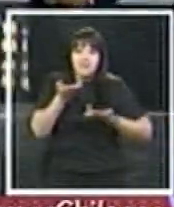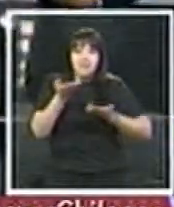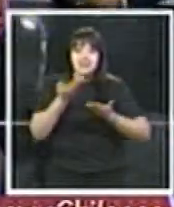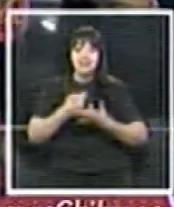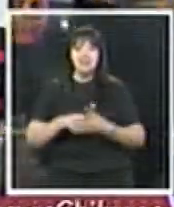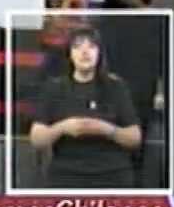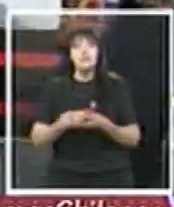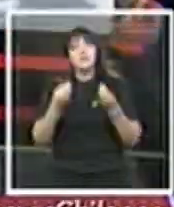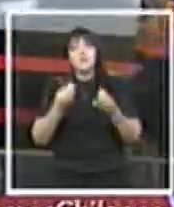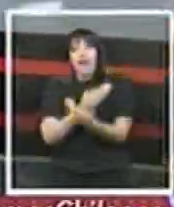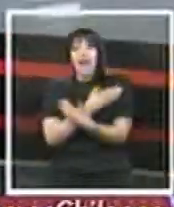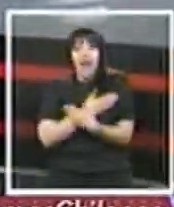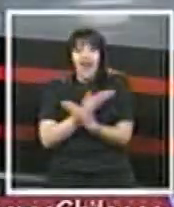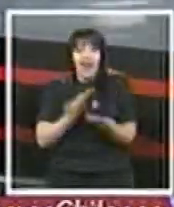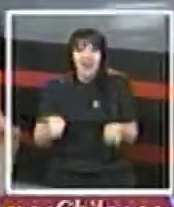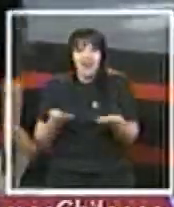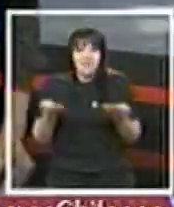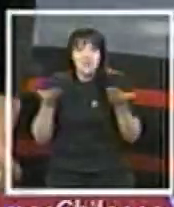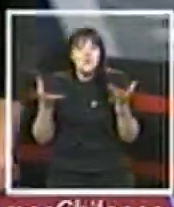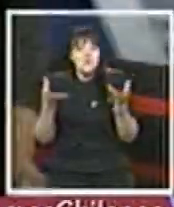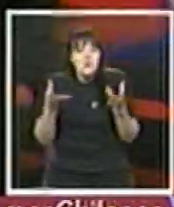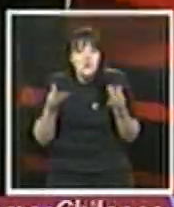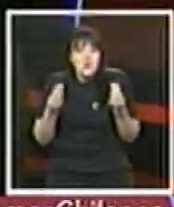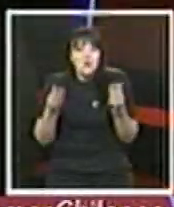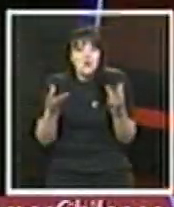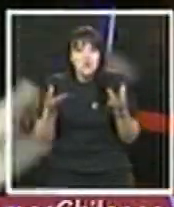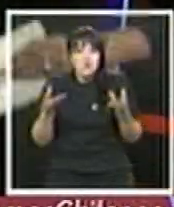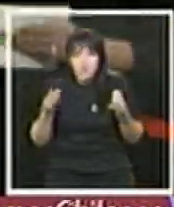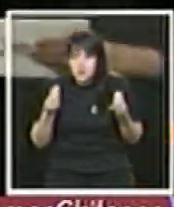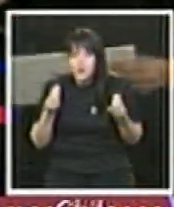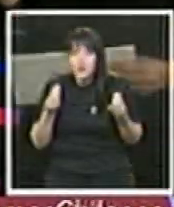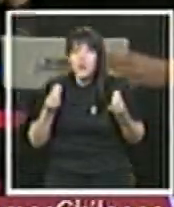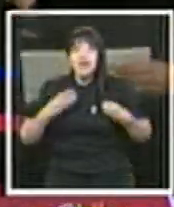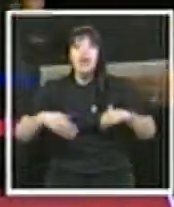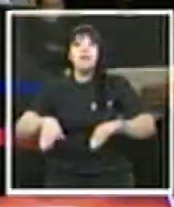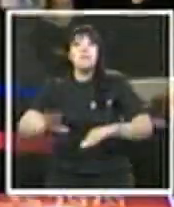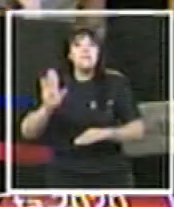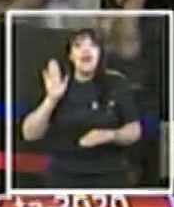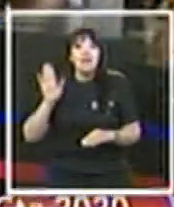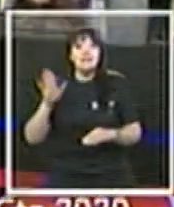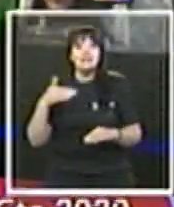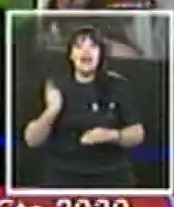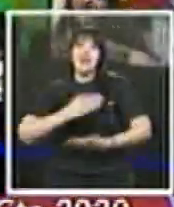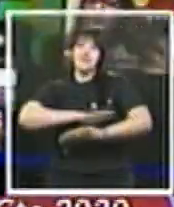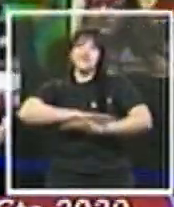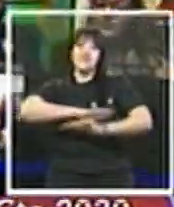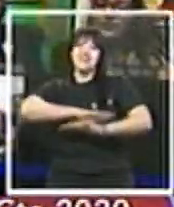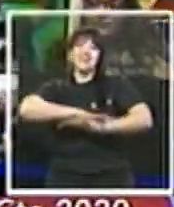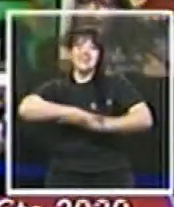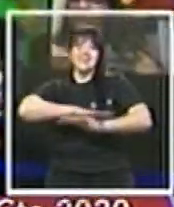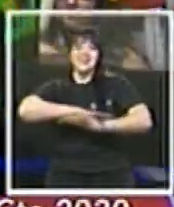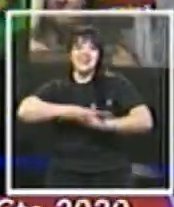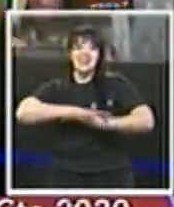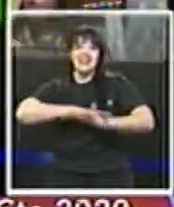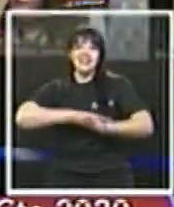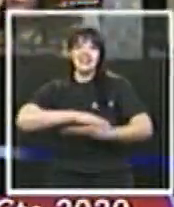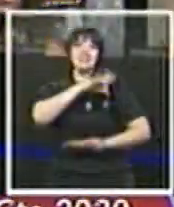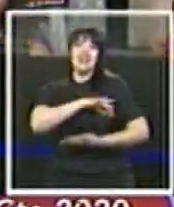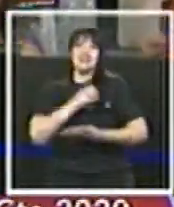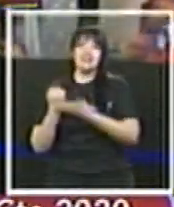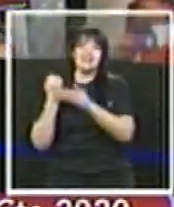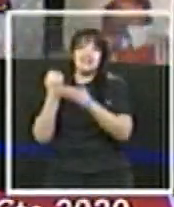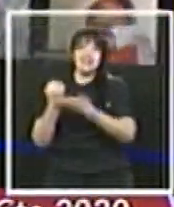mucho ánimo. Estamos muy, pero muy bajos. Pero tenemos la esperanza, la fe, lo lindo. La fiesta de la chilenidad, la fiesta de la solidaridad.